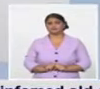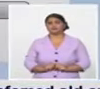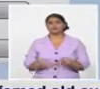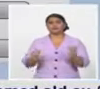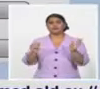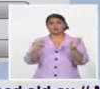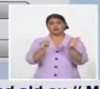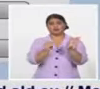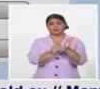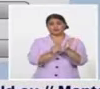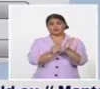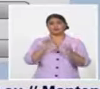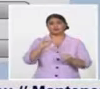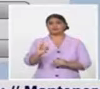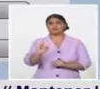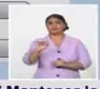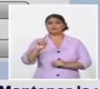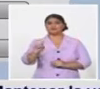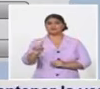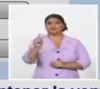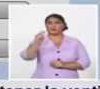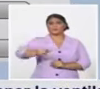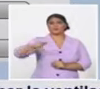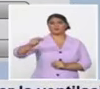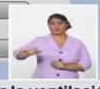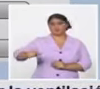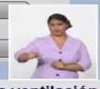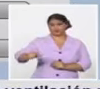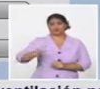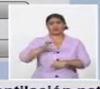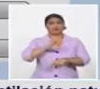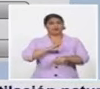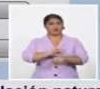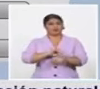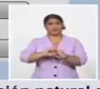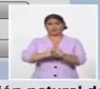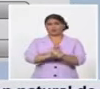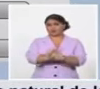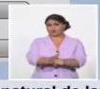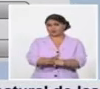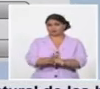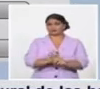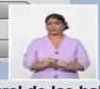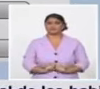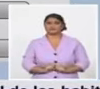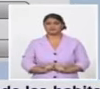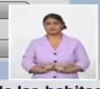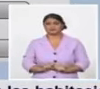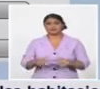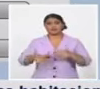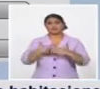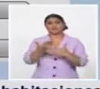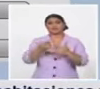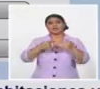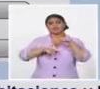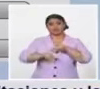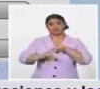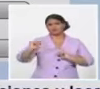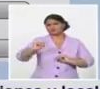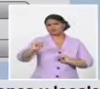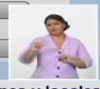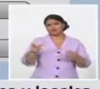1.071 personas con COVID-19. Pudiéramos decir que son 45 menos que el día anterior, que fue una